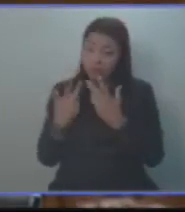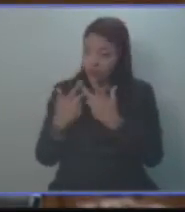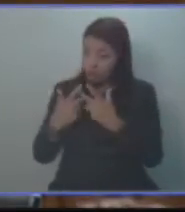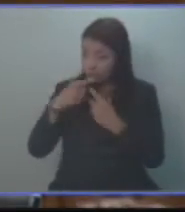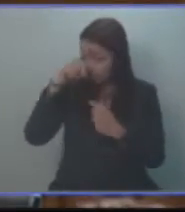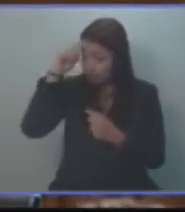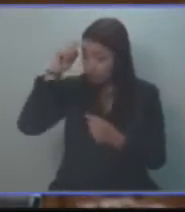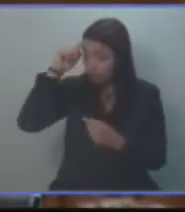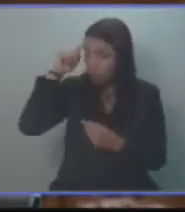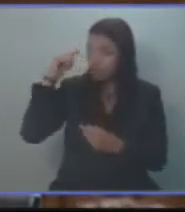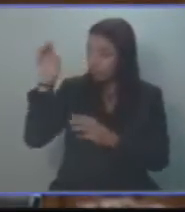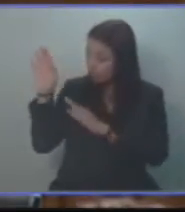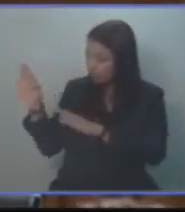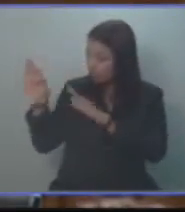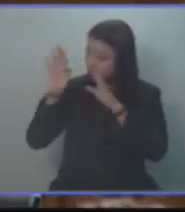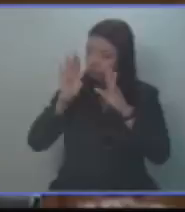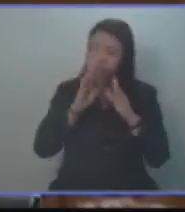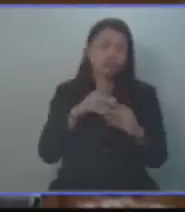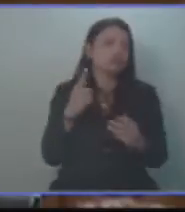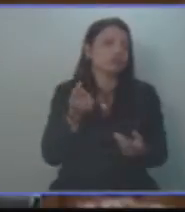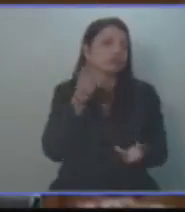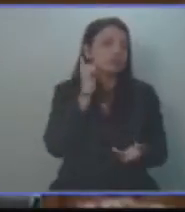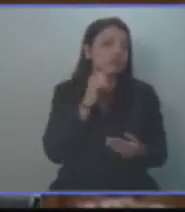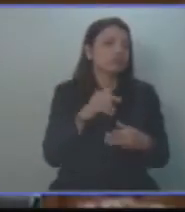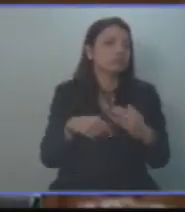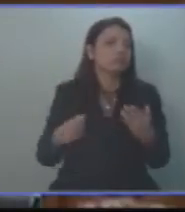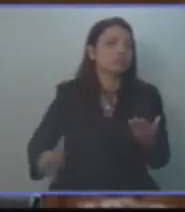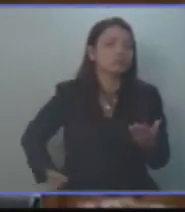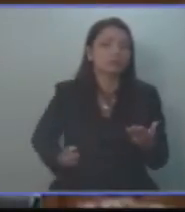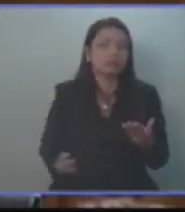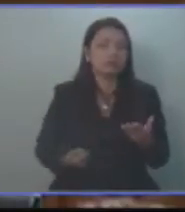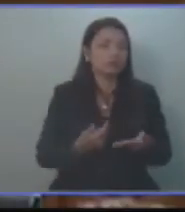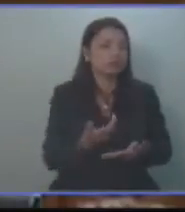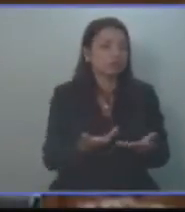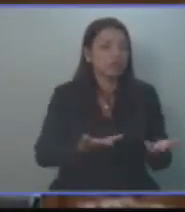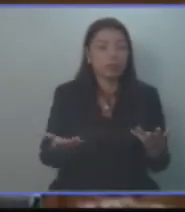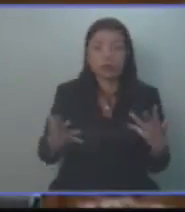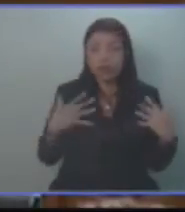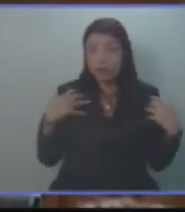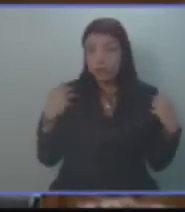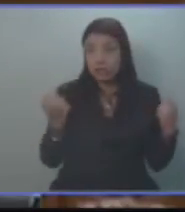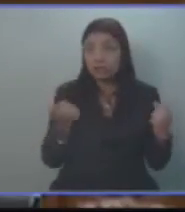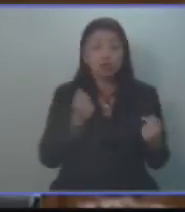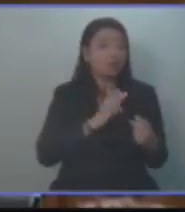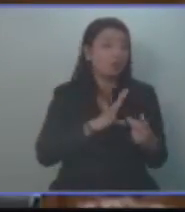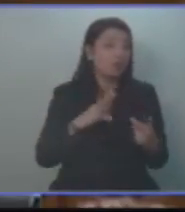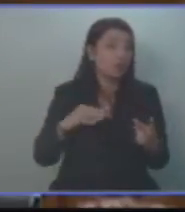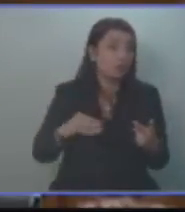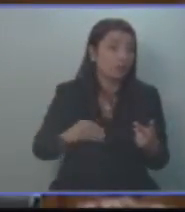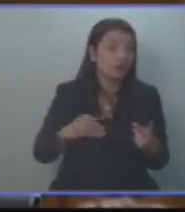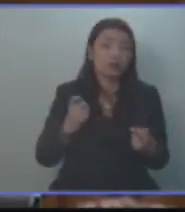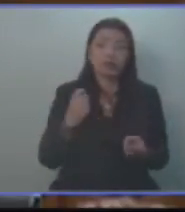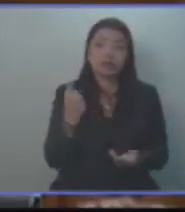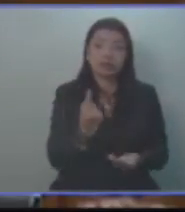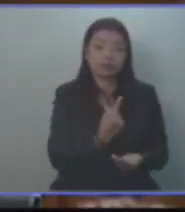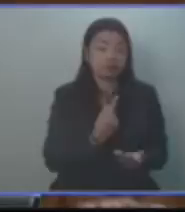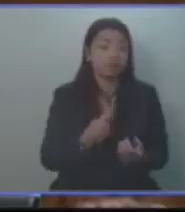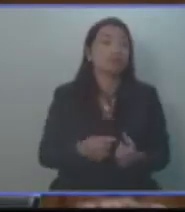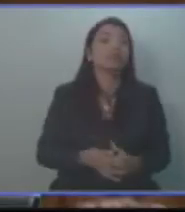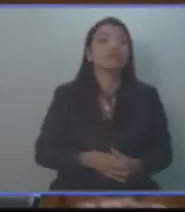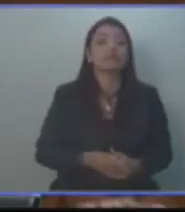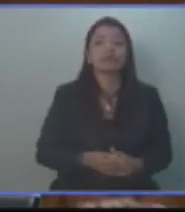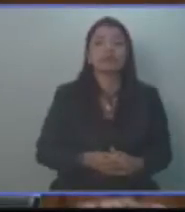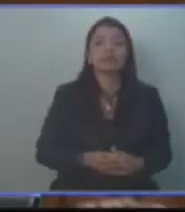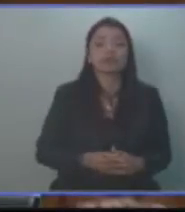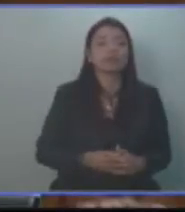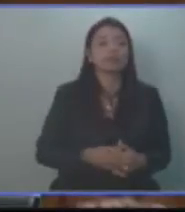trabajo, docentes, así como de los usuarios que demanden servicios de salud, sus familiares o acompañantes.